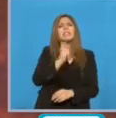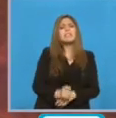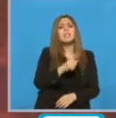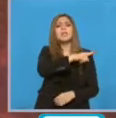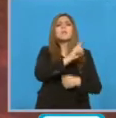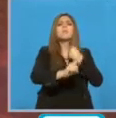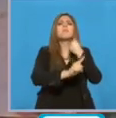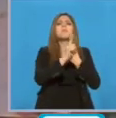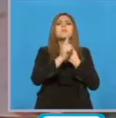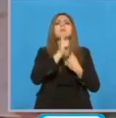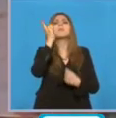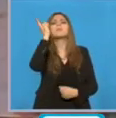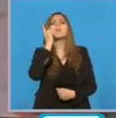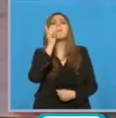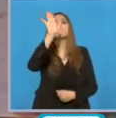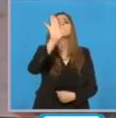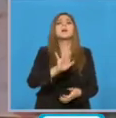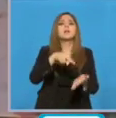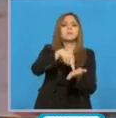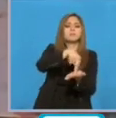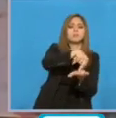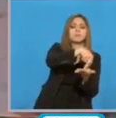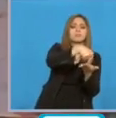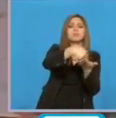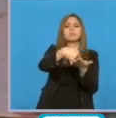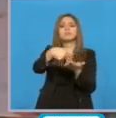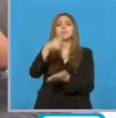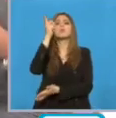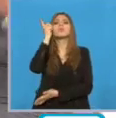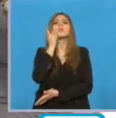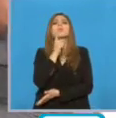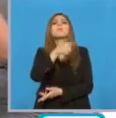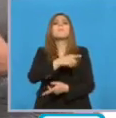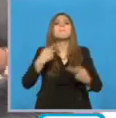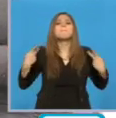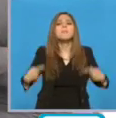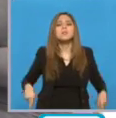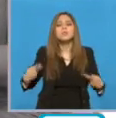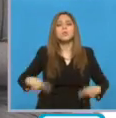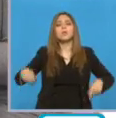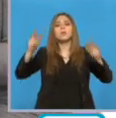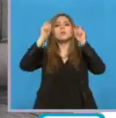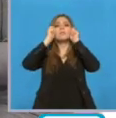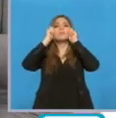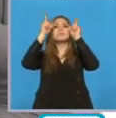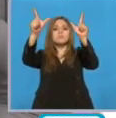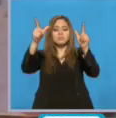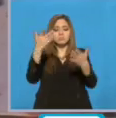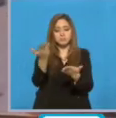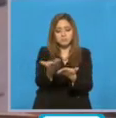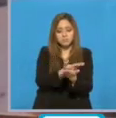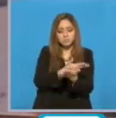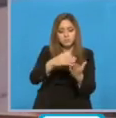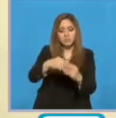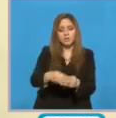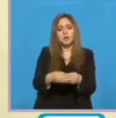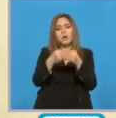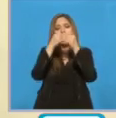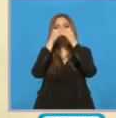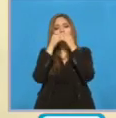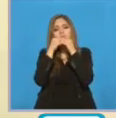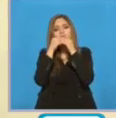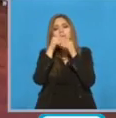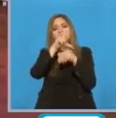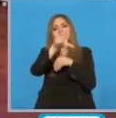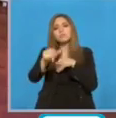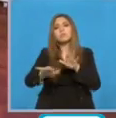la persona, como un sonámbulo, igual que en el sonambulismo, que hay gente que incluso se levanta, se prepara el sándwich, sí. se lo come, Toman o se agua. sale